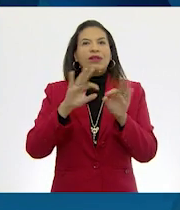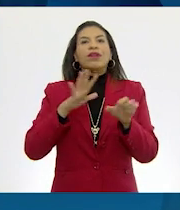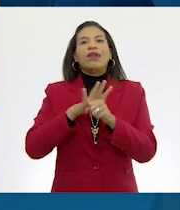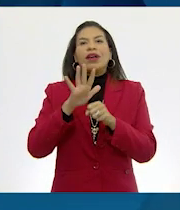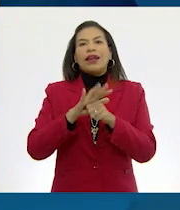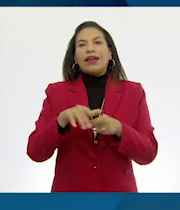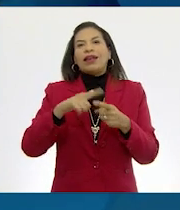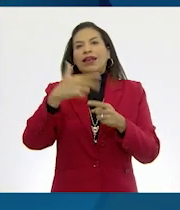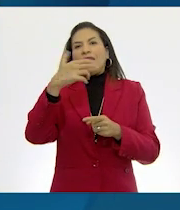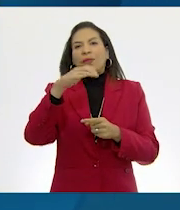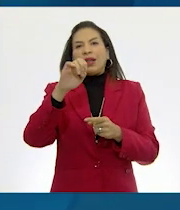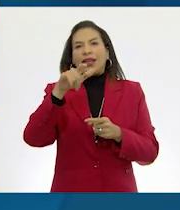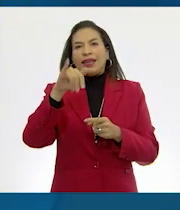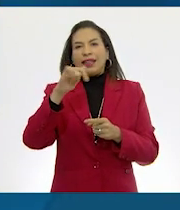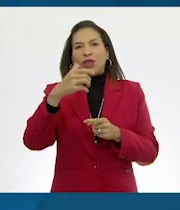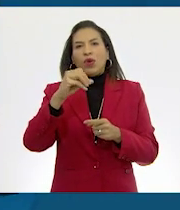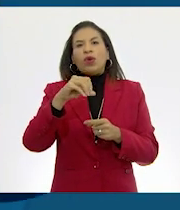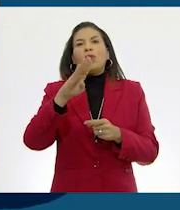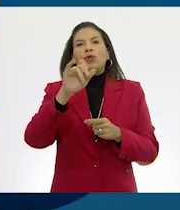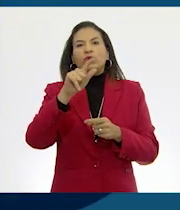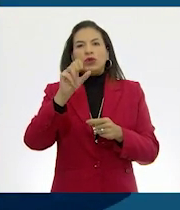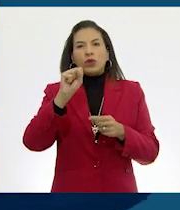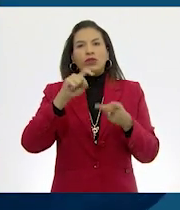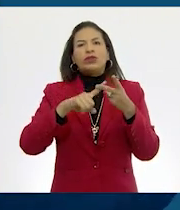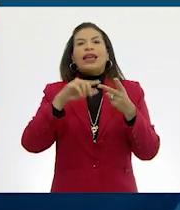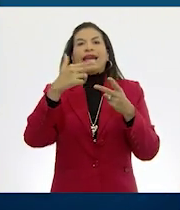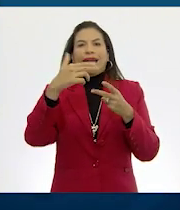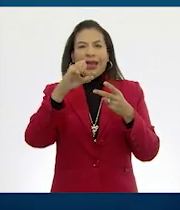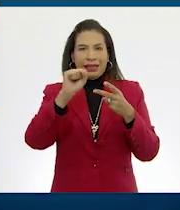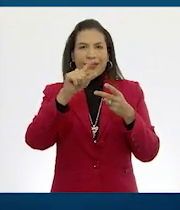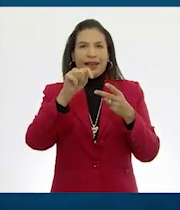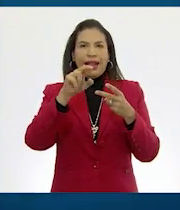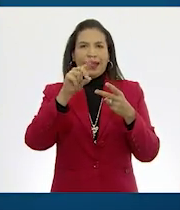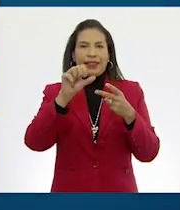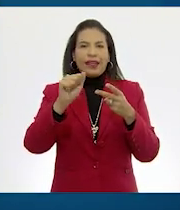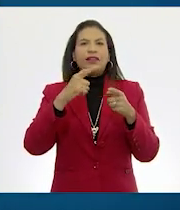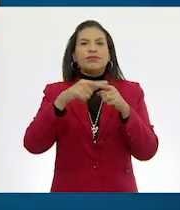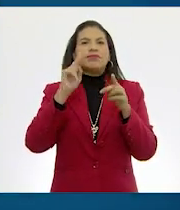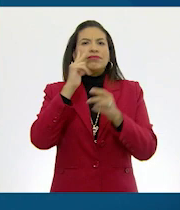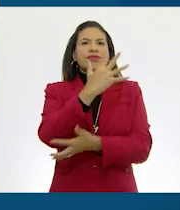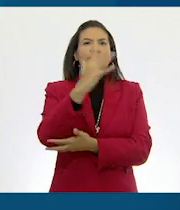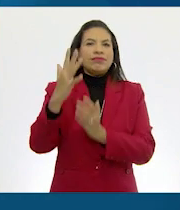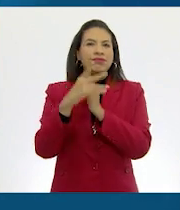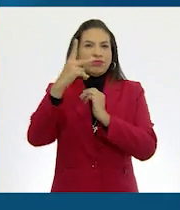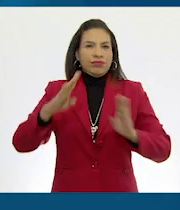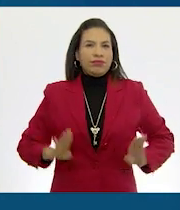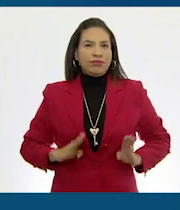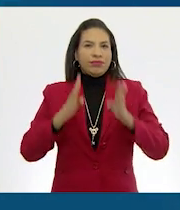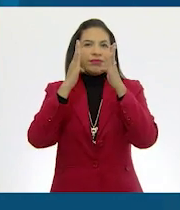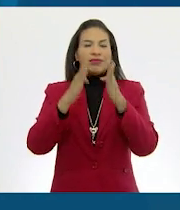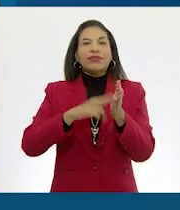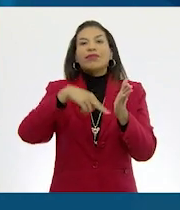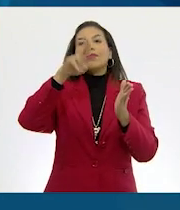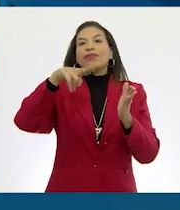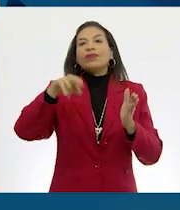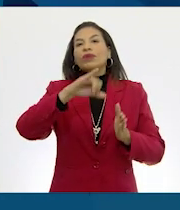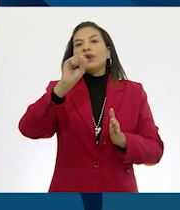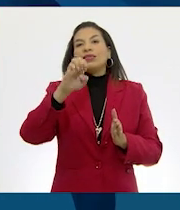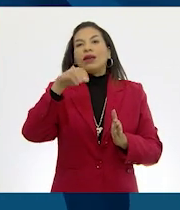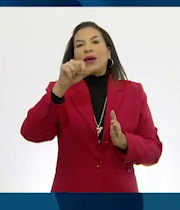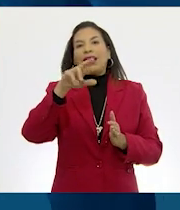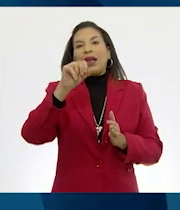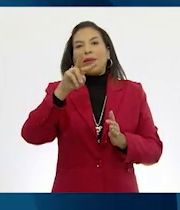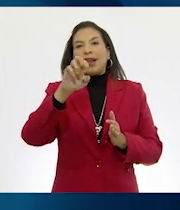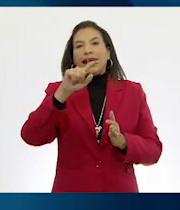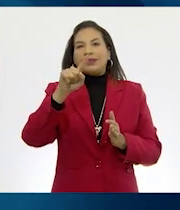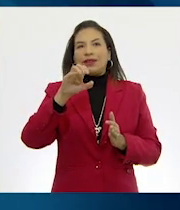fueron Hermenegildo Bustos y José María Estrada. En el estilo paisajista sobresalió el pintor José María